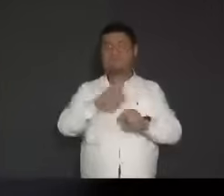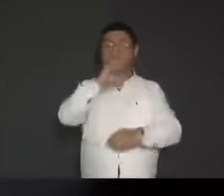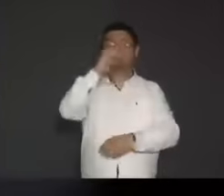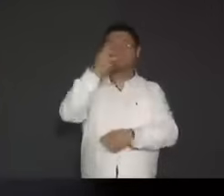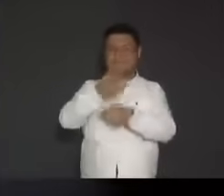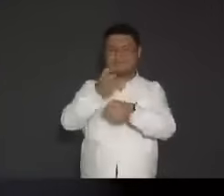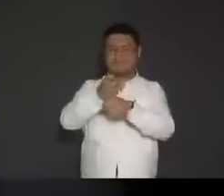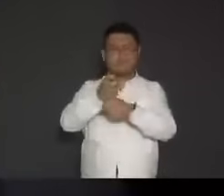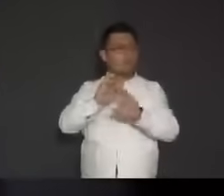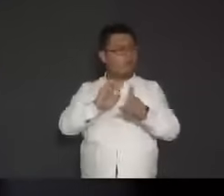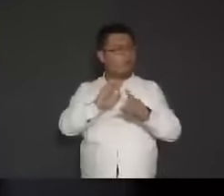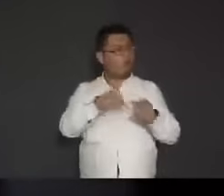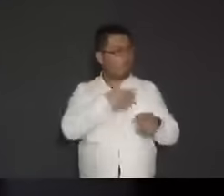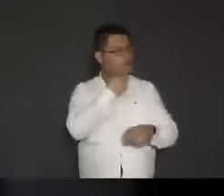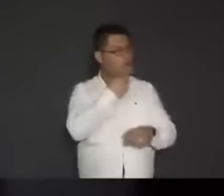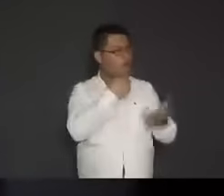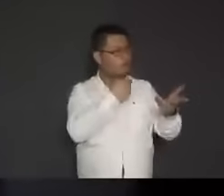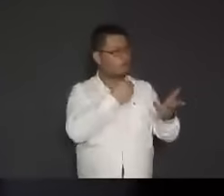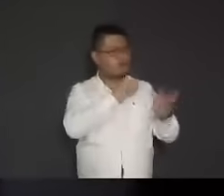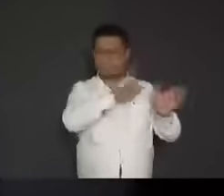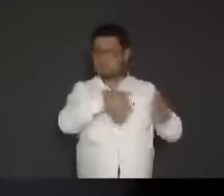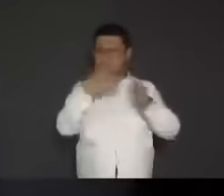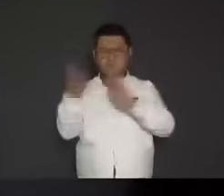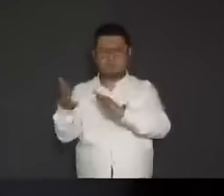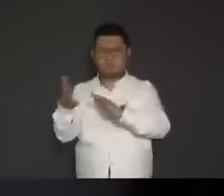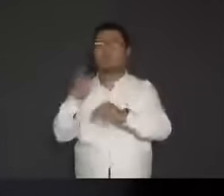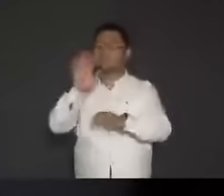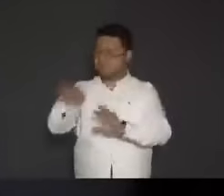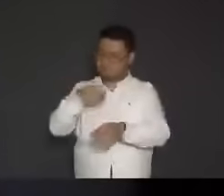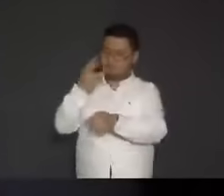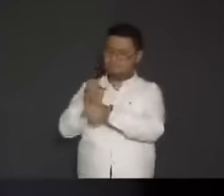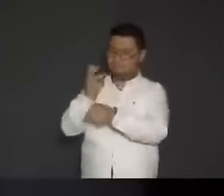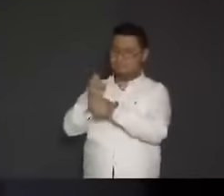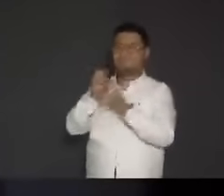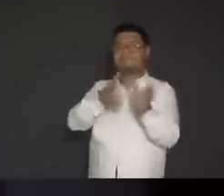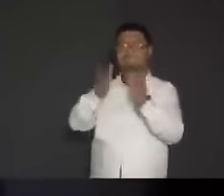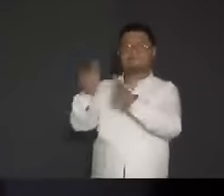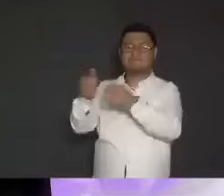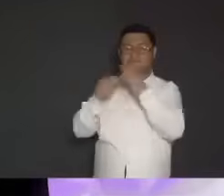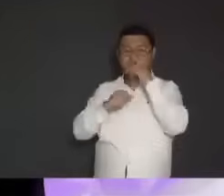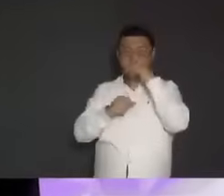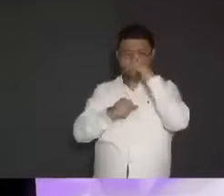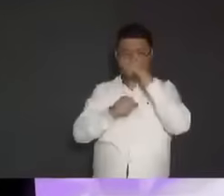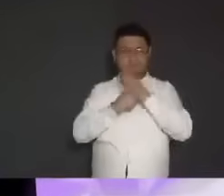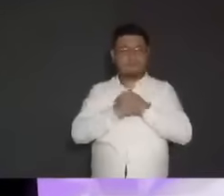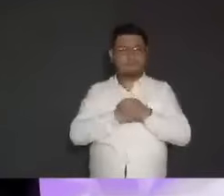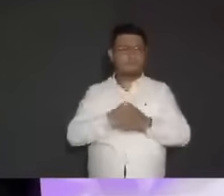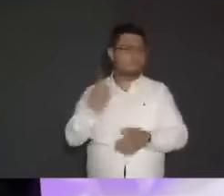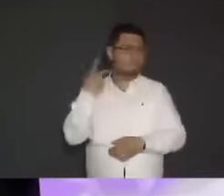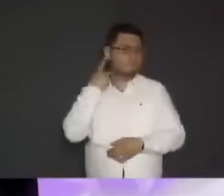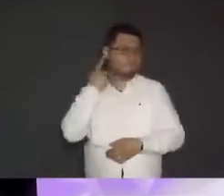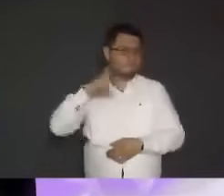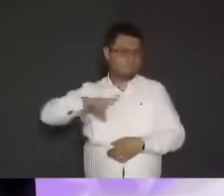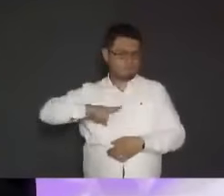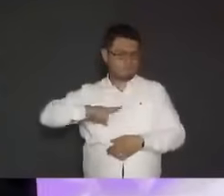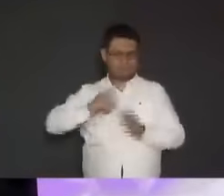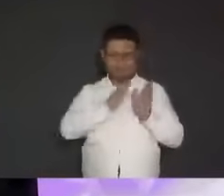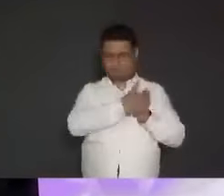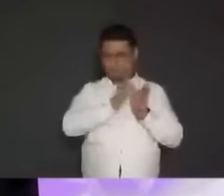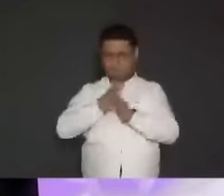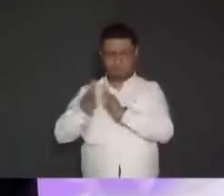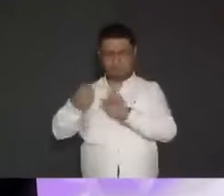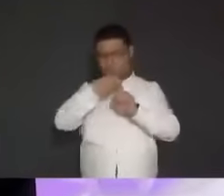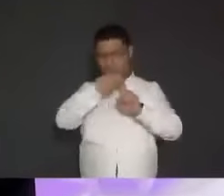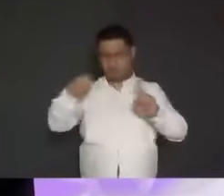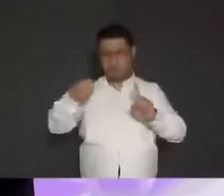¿Los ocupa o da paso al tercer segmento? Bien, vamos al tercer segmento, que es política, gobierno y división de poderes. Les invito a ver